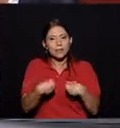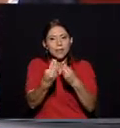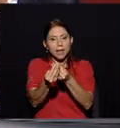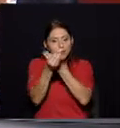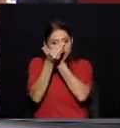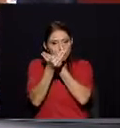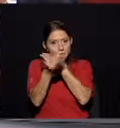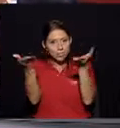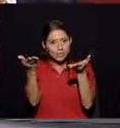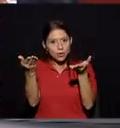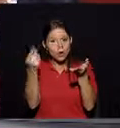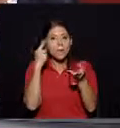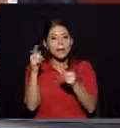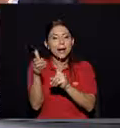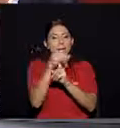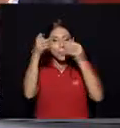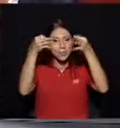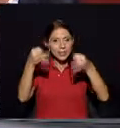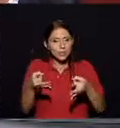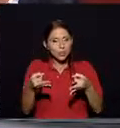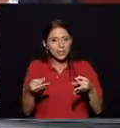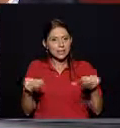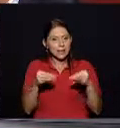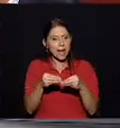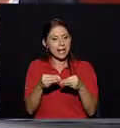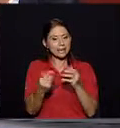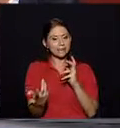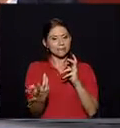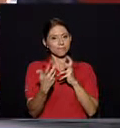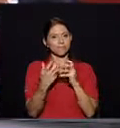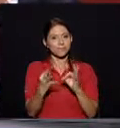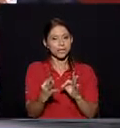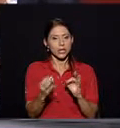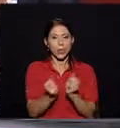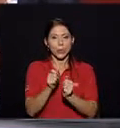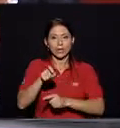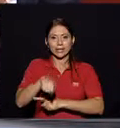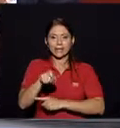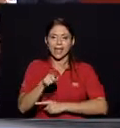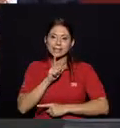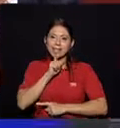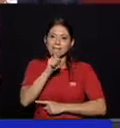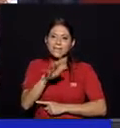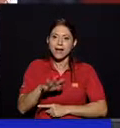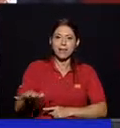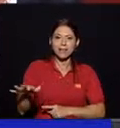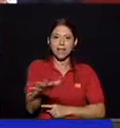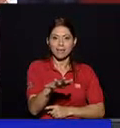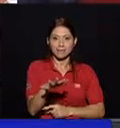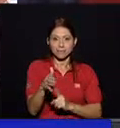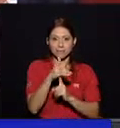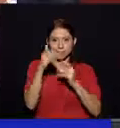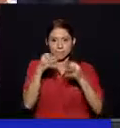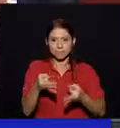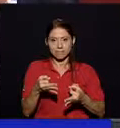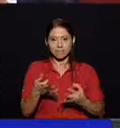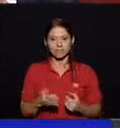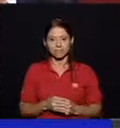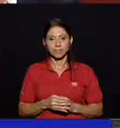información para que esa toma de decisiones sea lo más acorde con las necesidades de la realidad en la que cada quien está tomando decisiones,